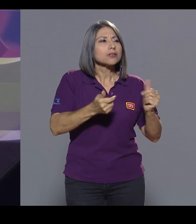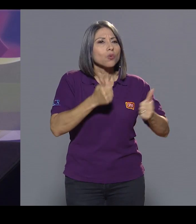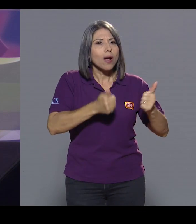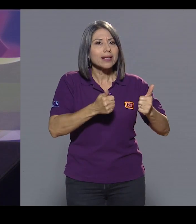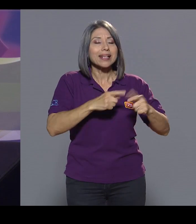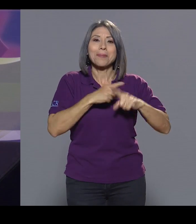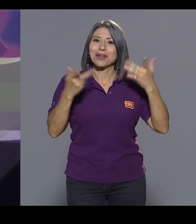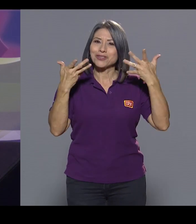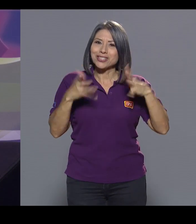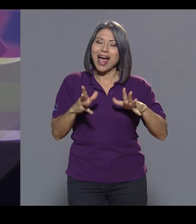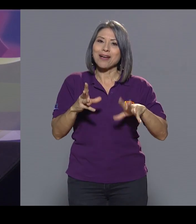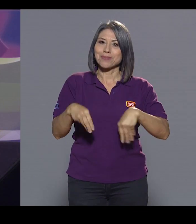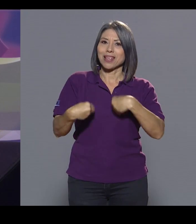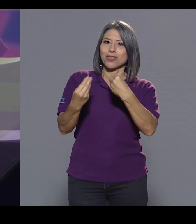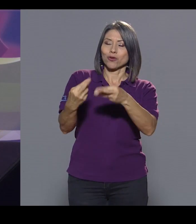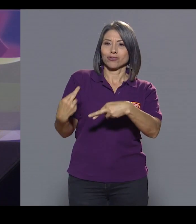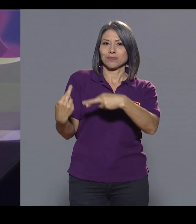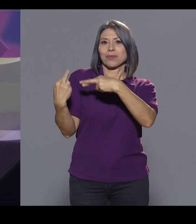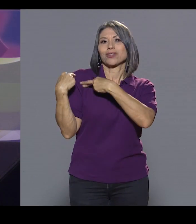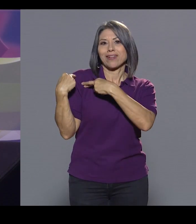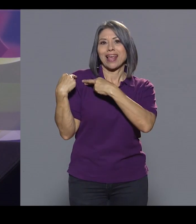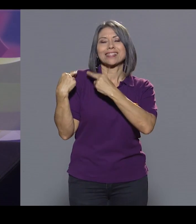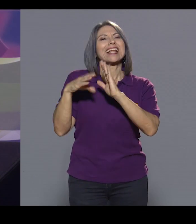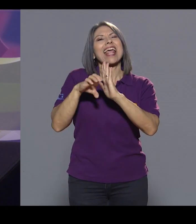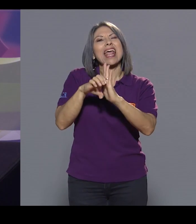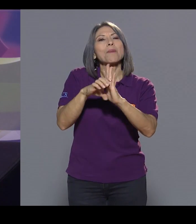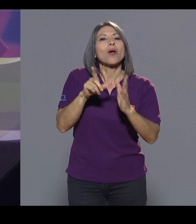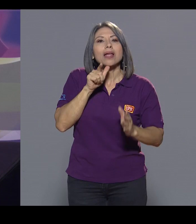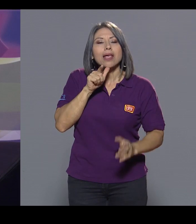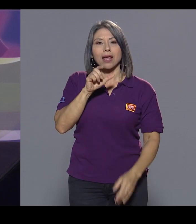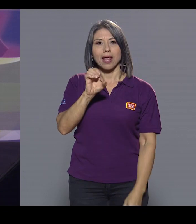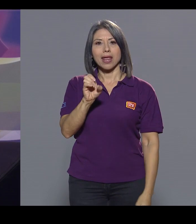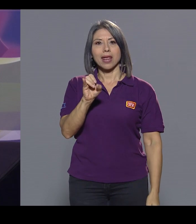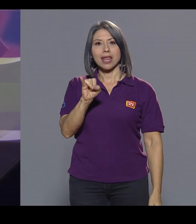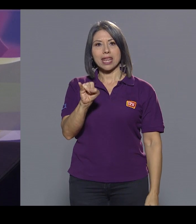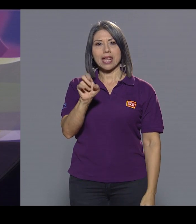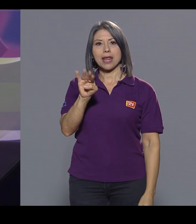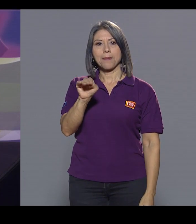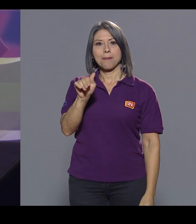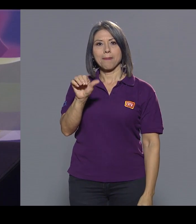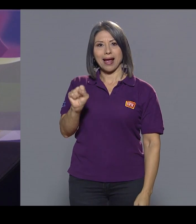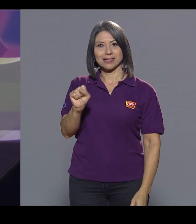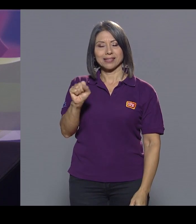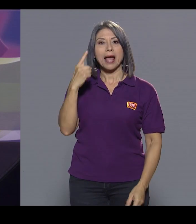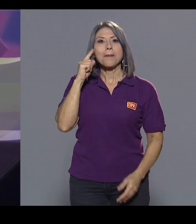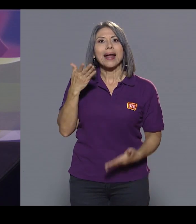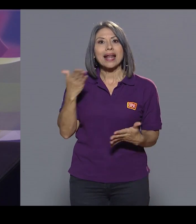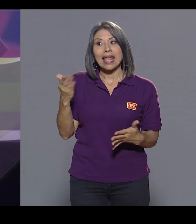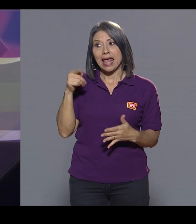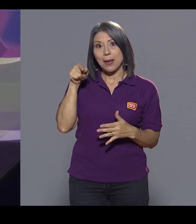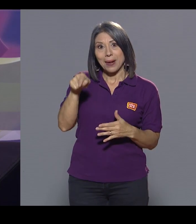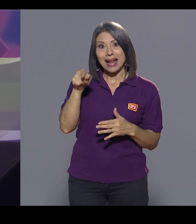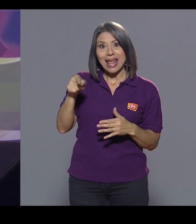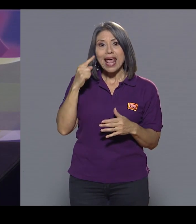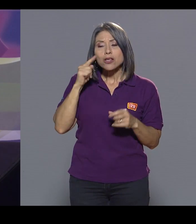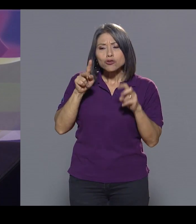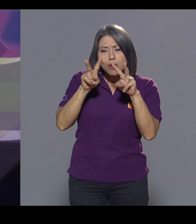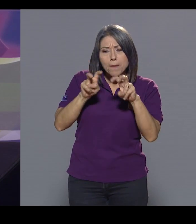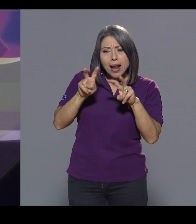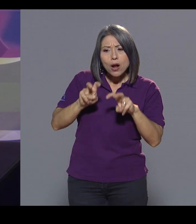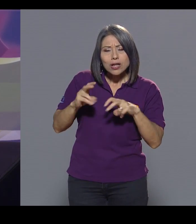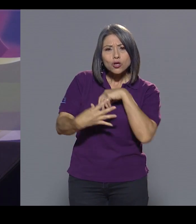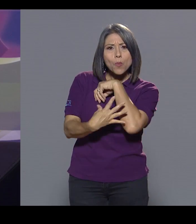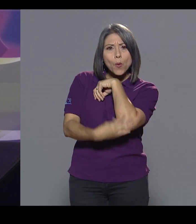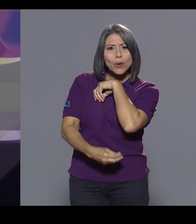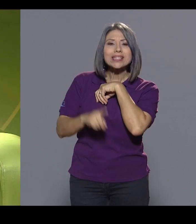asignó responsabilidades, por ejemplo, a Limas, para que incorpore en la valoración de la pobreza la canasta básica